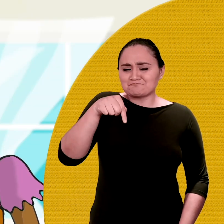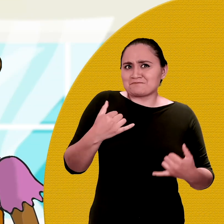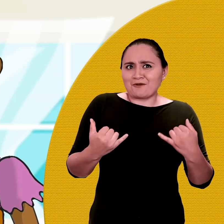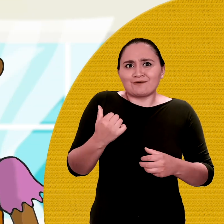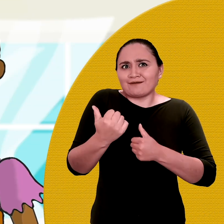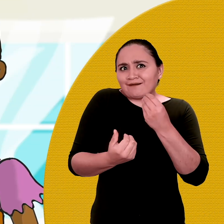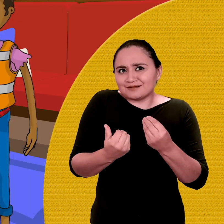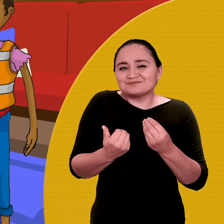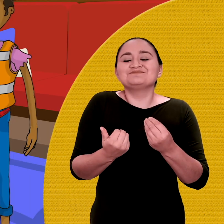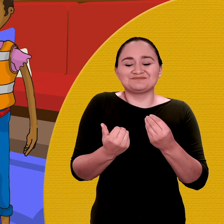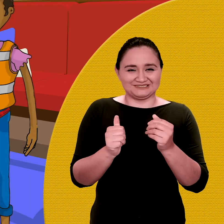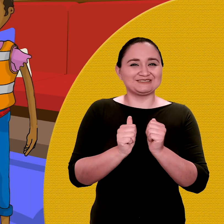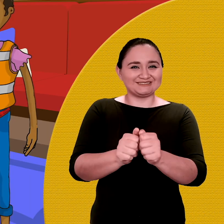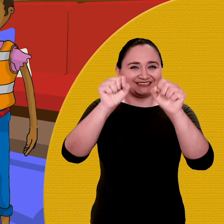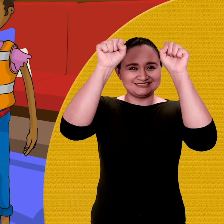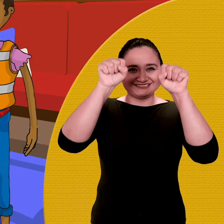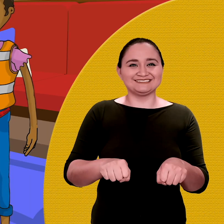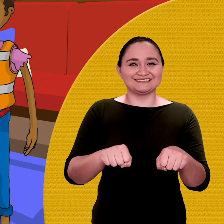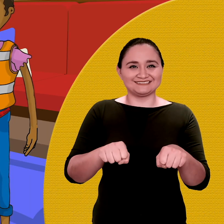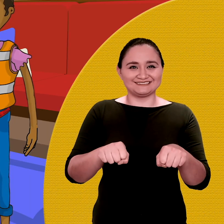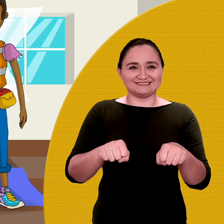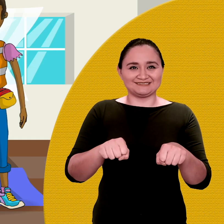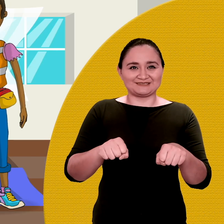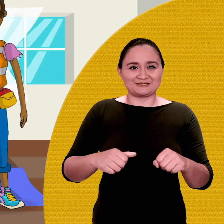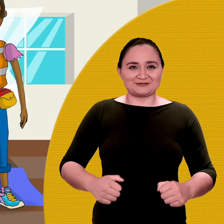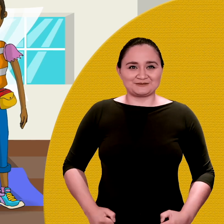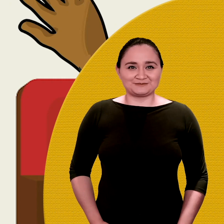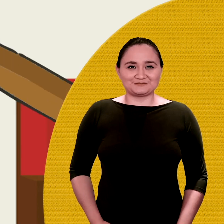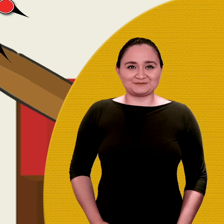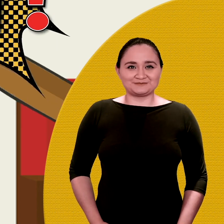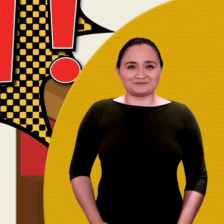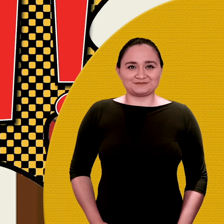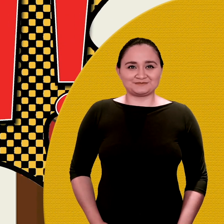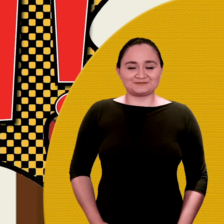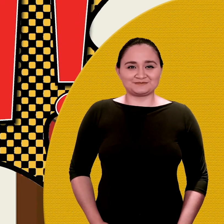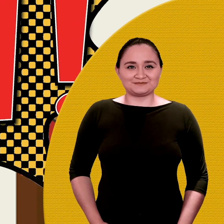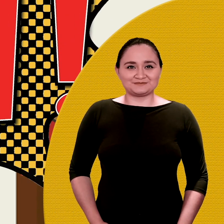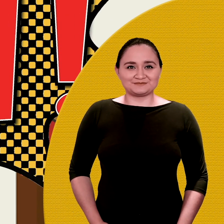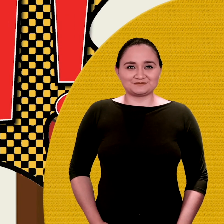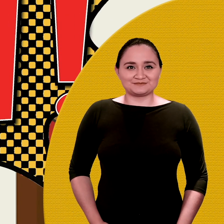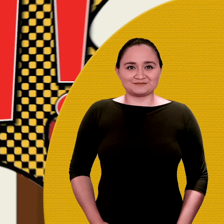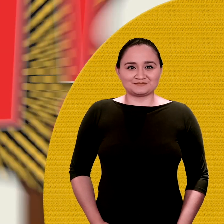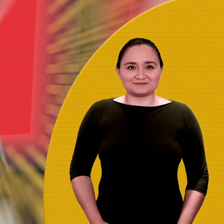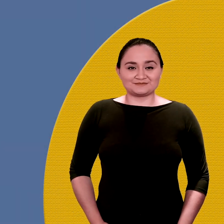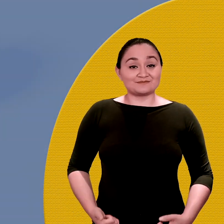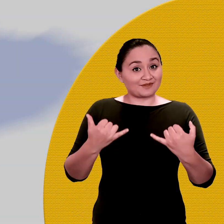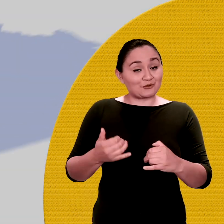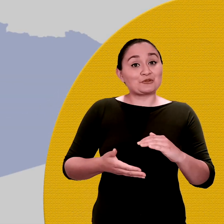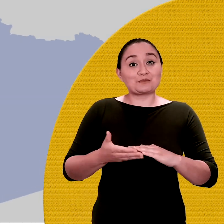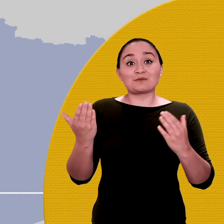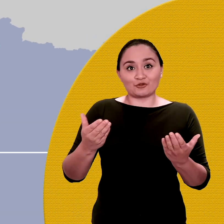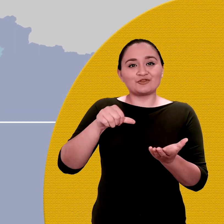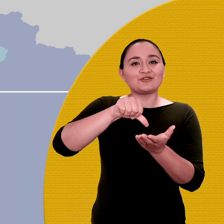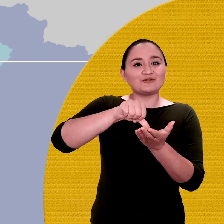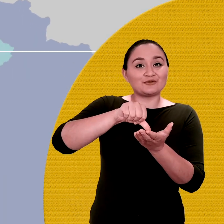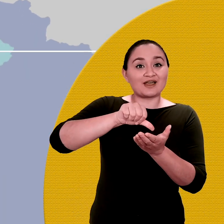Quiere decir que él es Pipo. Y estamos aquí porque juntas y juntos, ¡sí podemos!